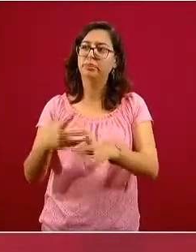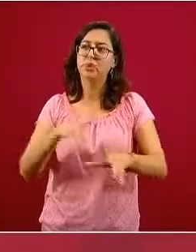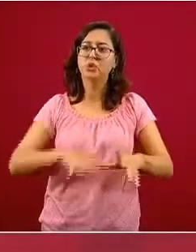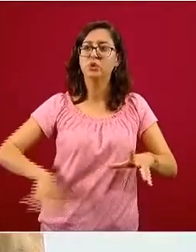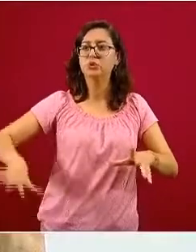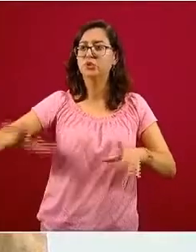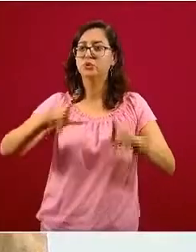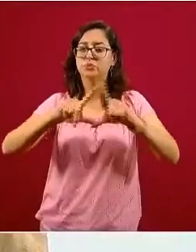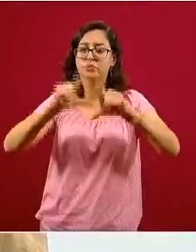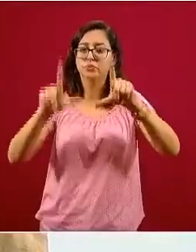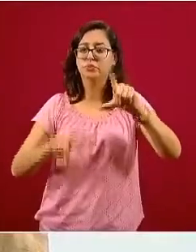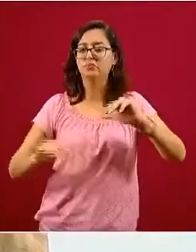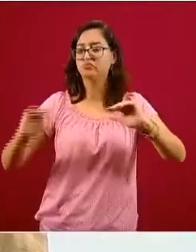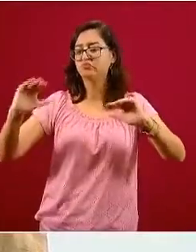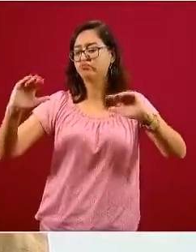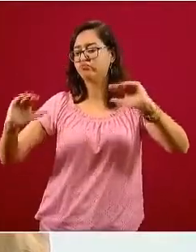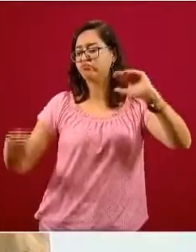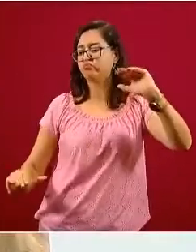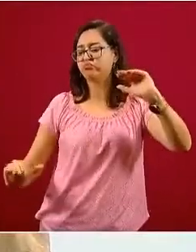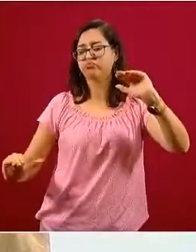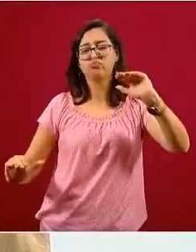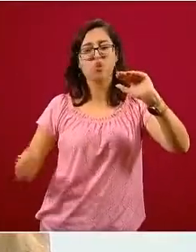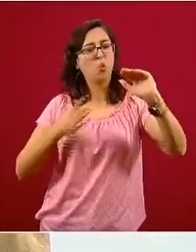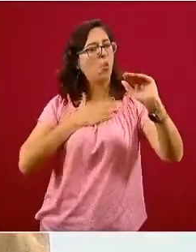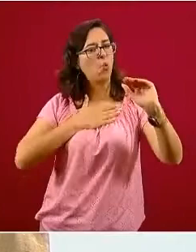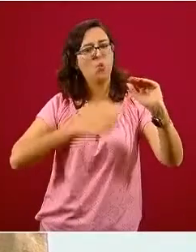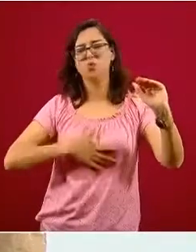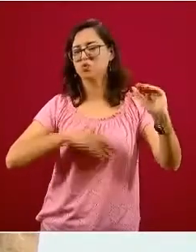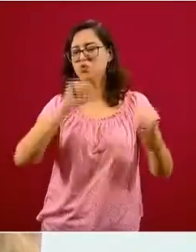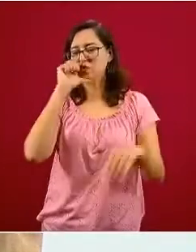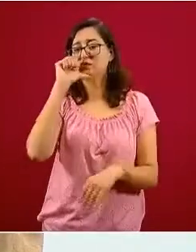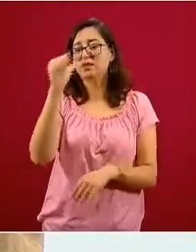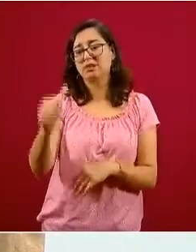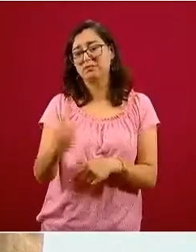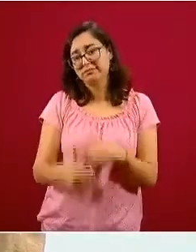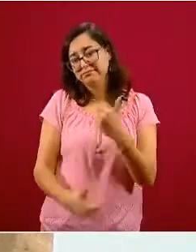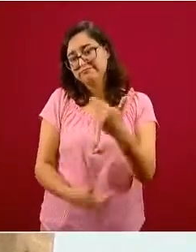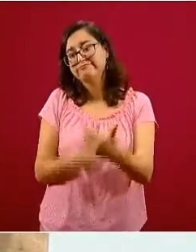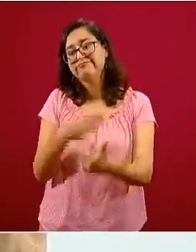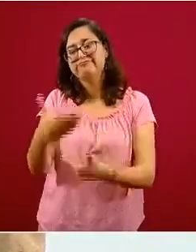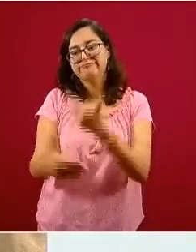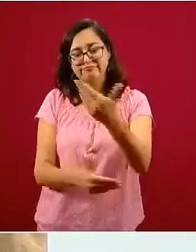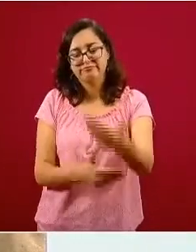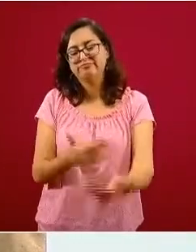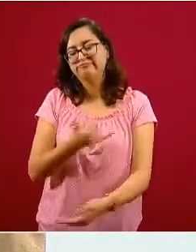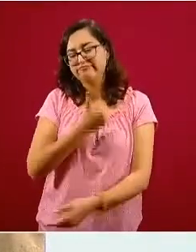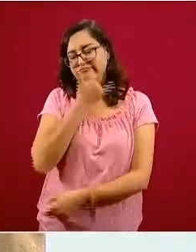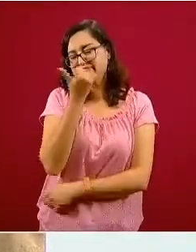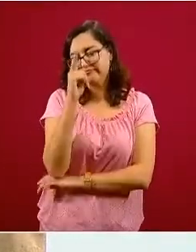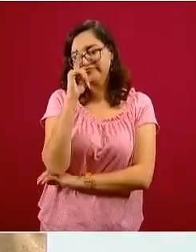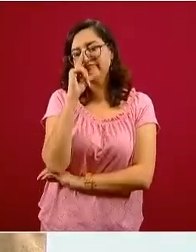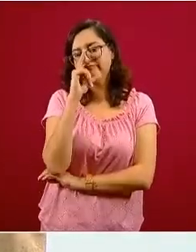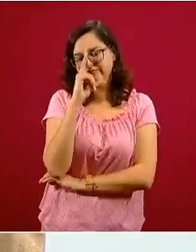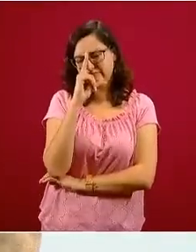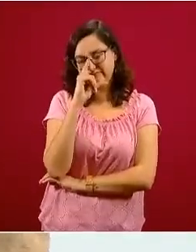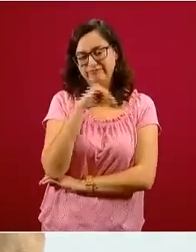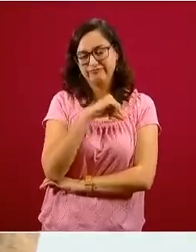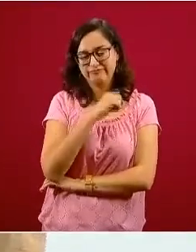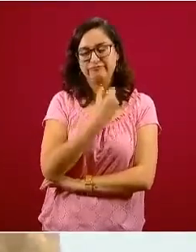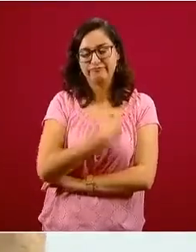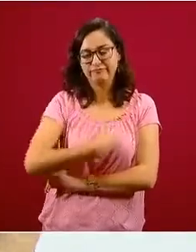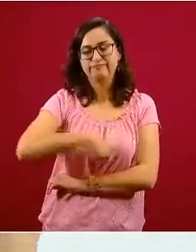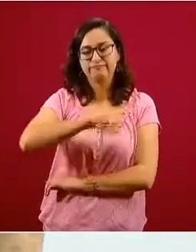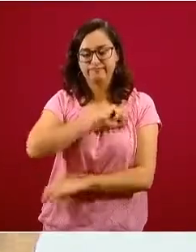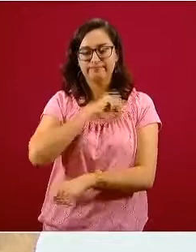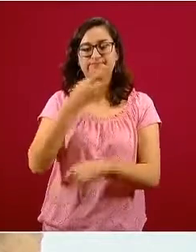sociedad que es económicamente injusta, tiene como consecuencias trastornos de la salud,